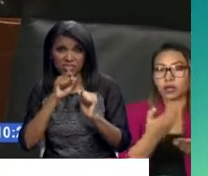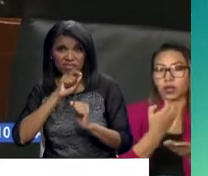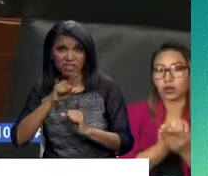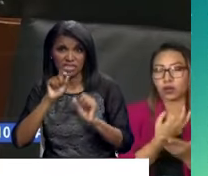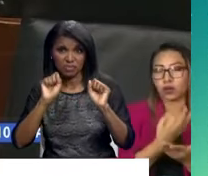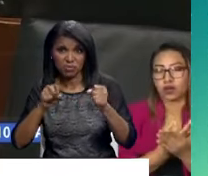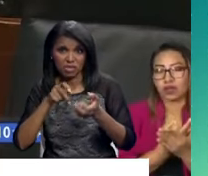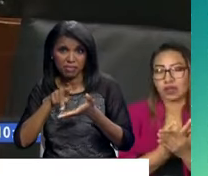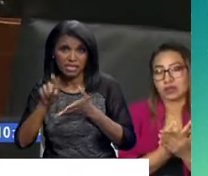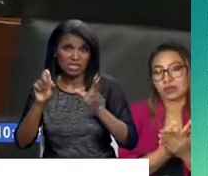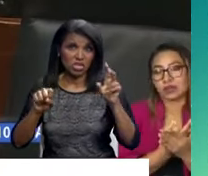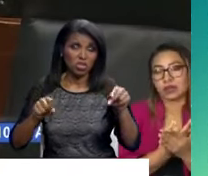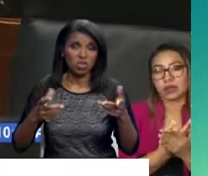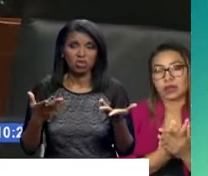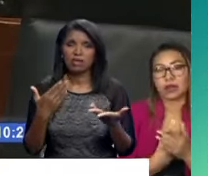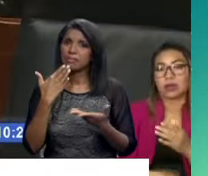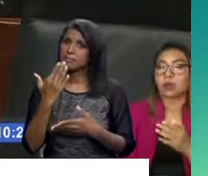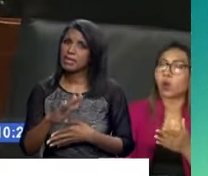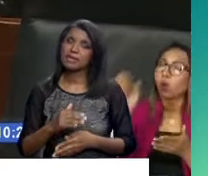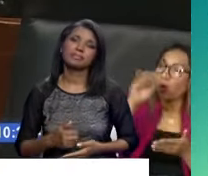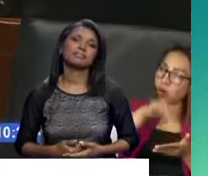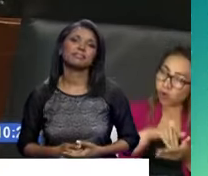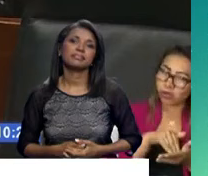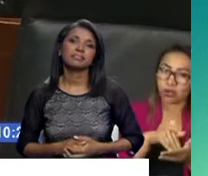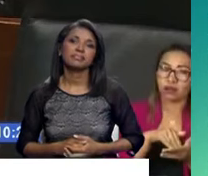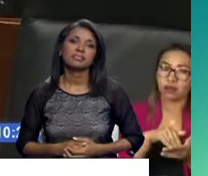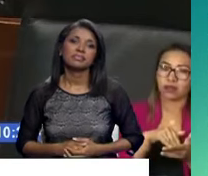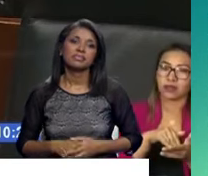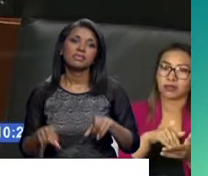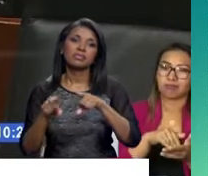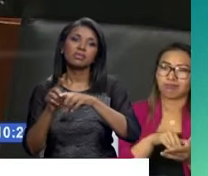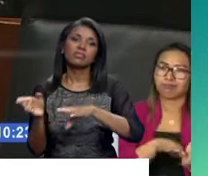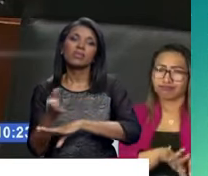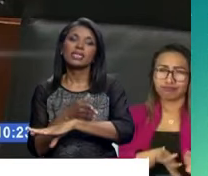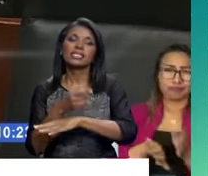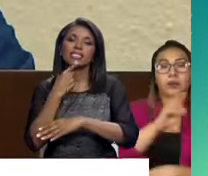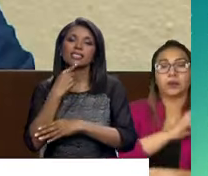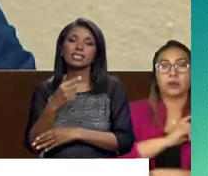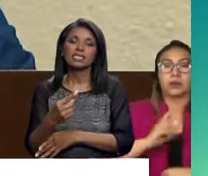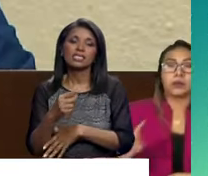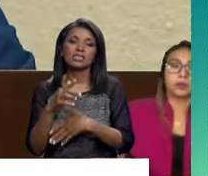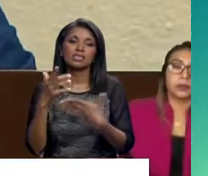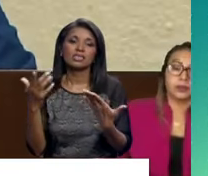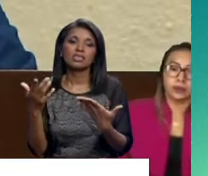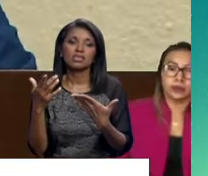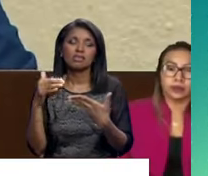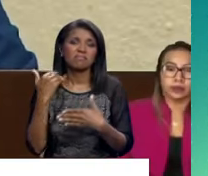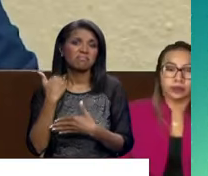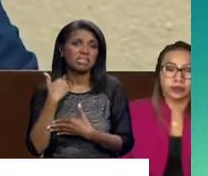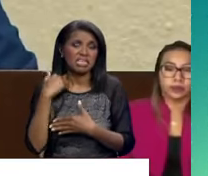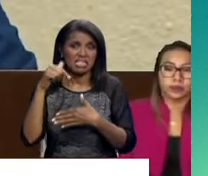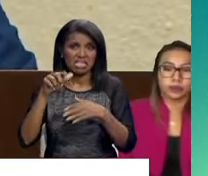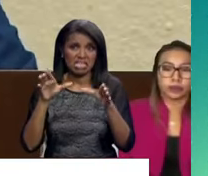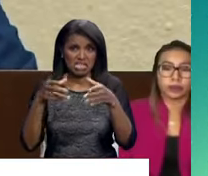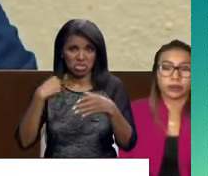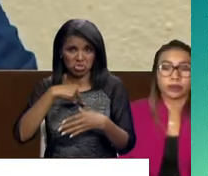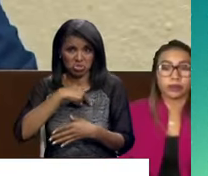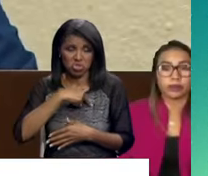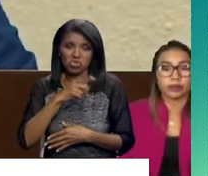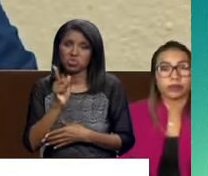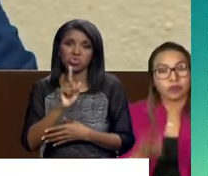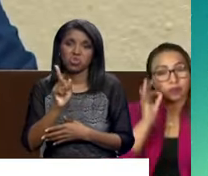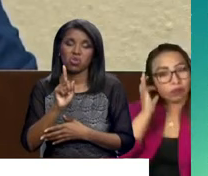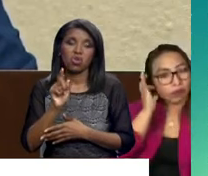a esta empresa. No es justo para los panameños. Y como dijo la diputada Yanín, no pierde esta bancada, pierde el país. No es justo para